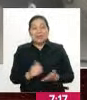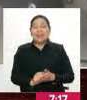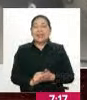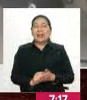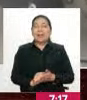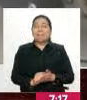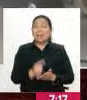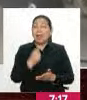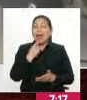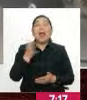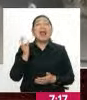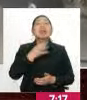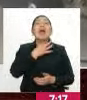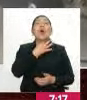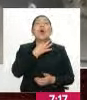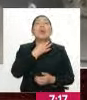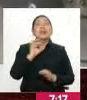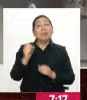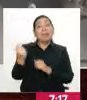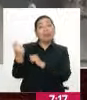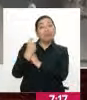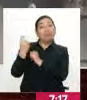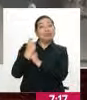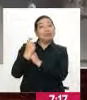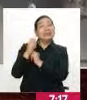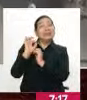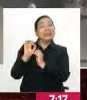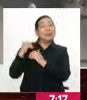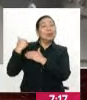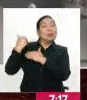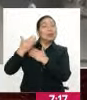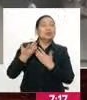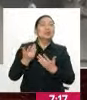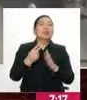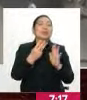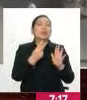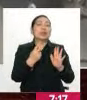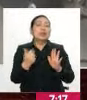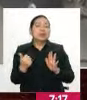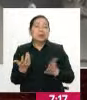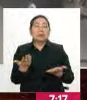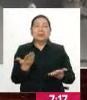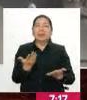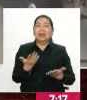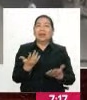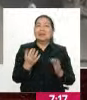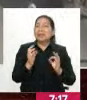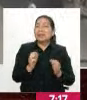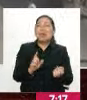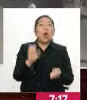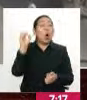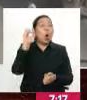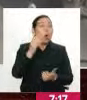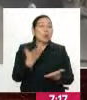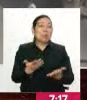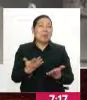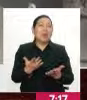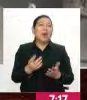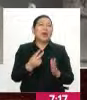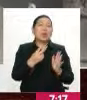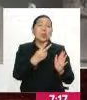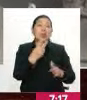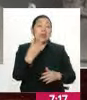lo que nuestros abuelitos nos han transmitido, ¿no? Porque ellos han pasado el sismo del 66, que claro. Fue en octubre, han pasado el sismo